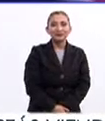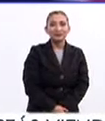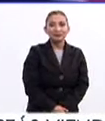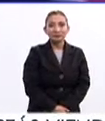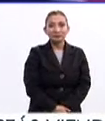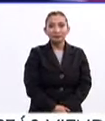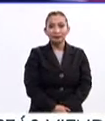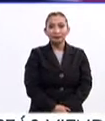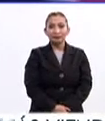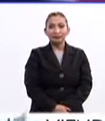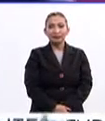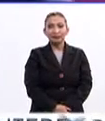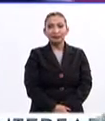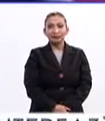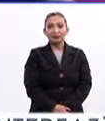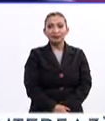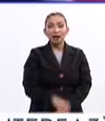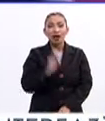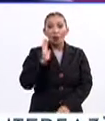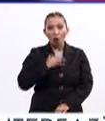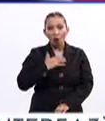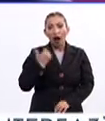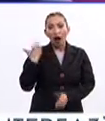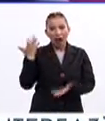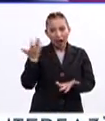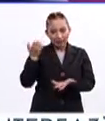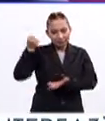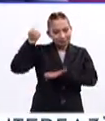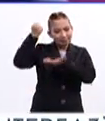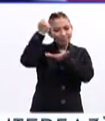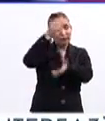Destinar cada vez más recursos